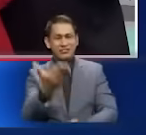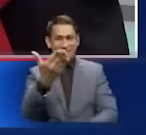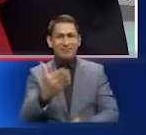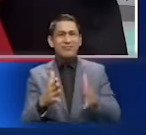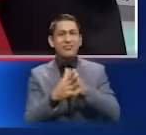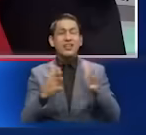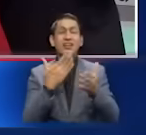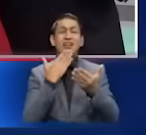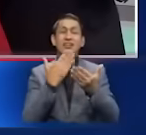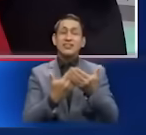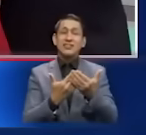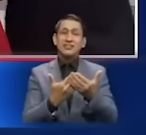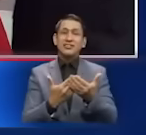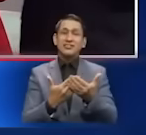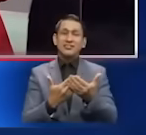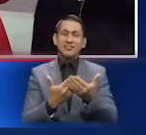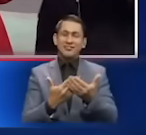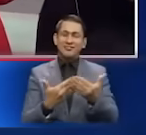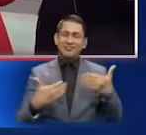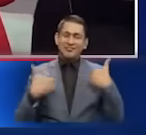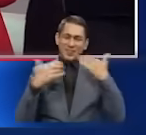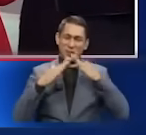Muchísimas gracias. ¡Que viva el santo!